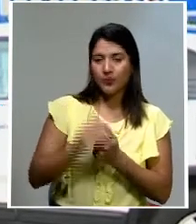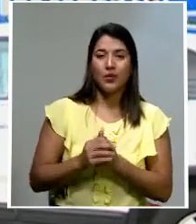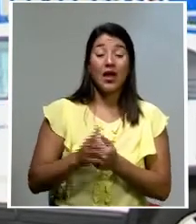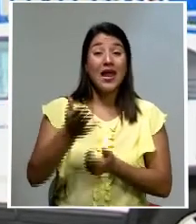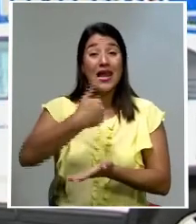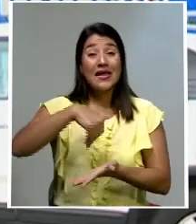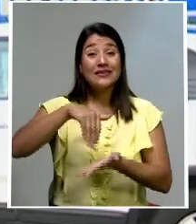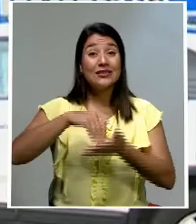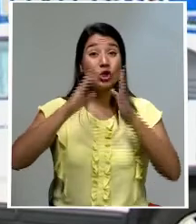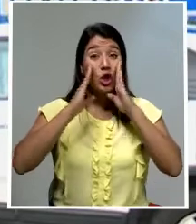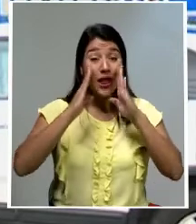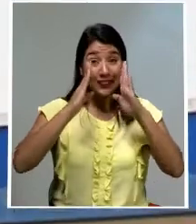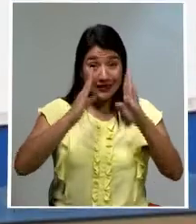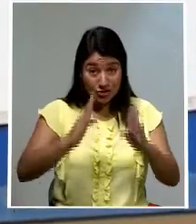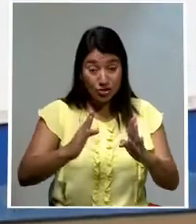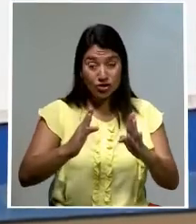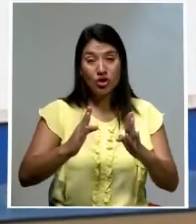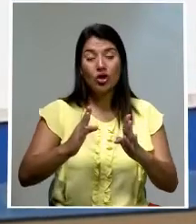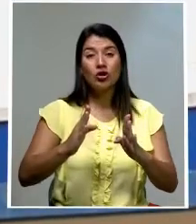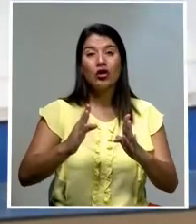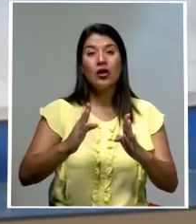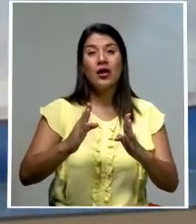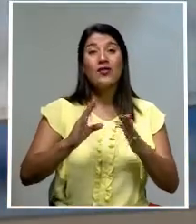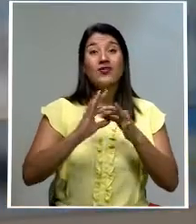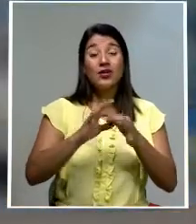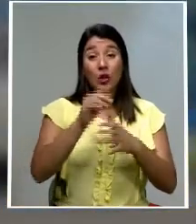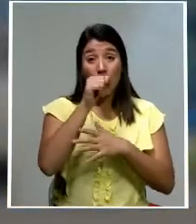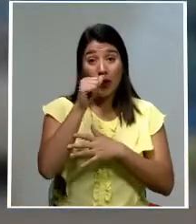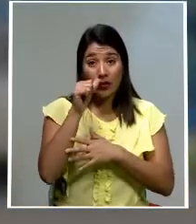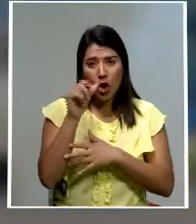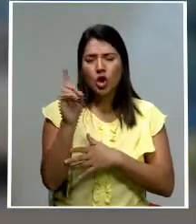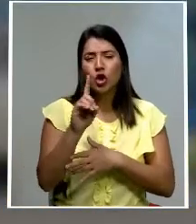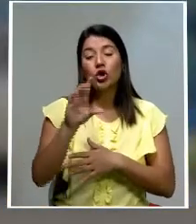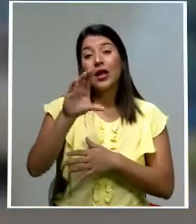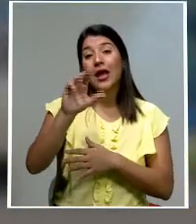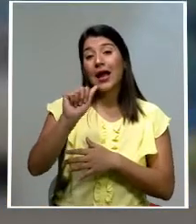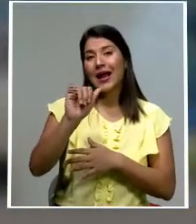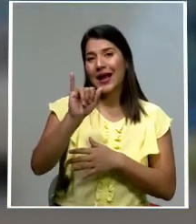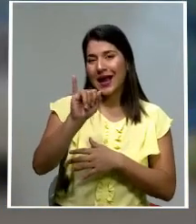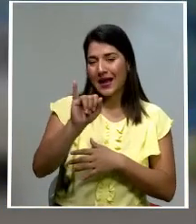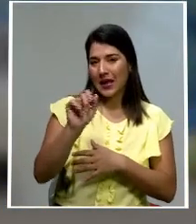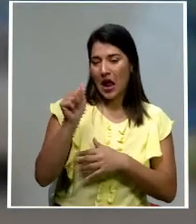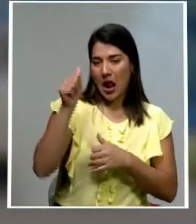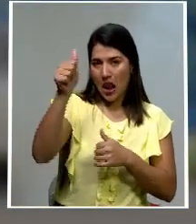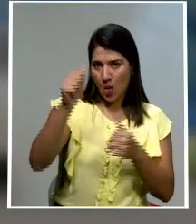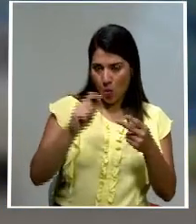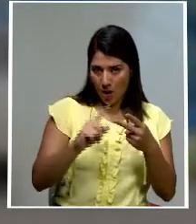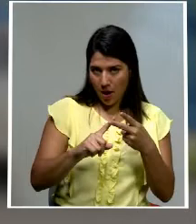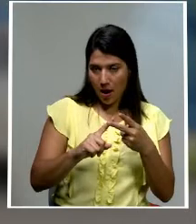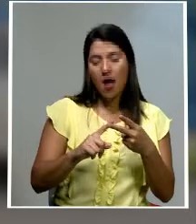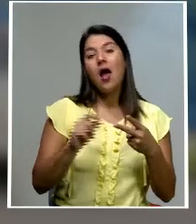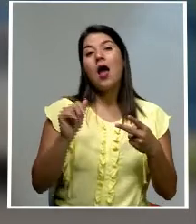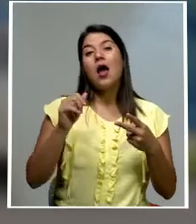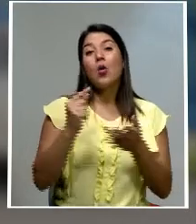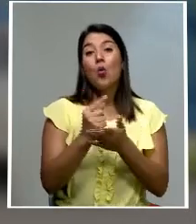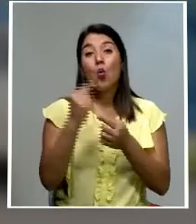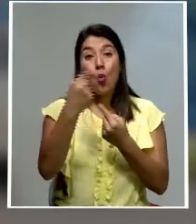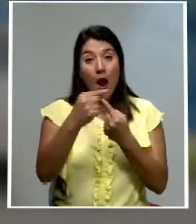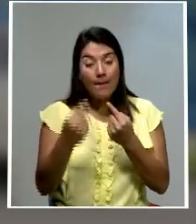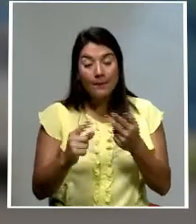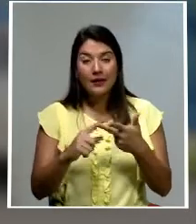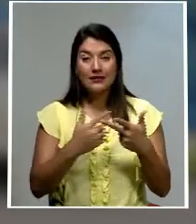de atención integral en drogas que se suspenderán son el CAI de Alajuela, el CAI de Guapiles, el CAI de